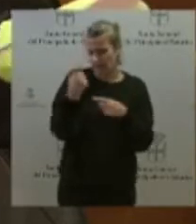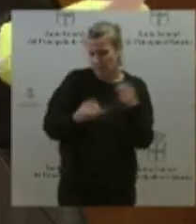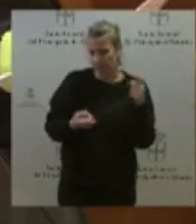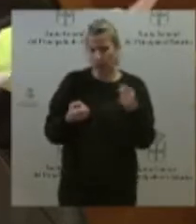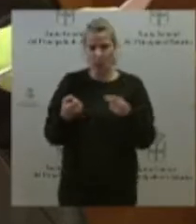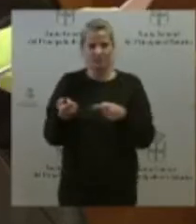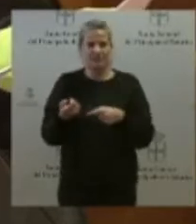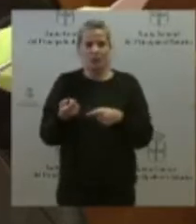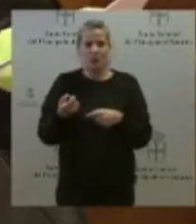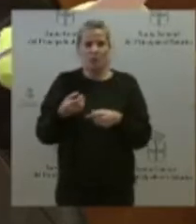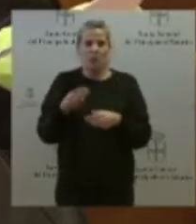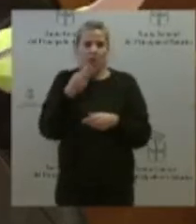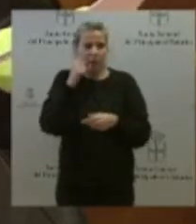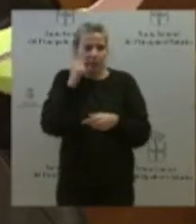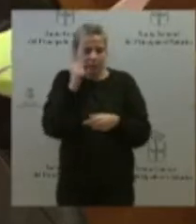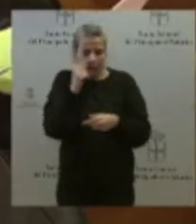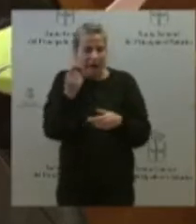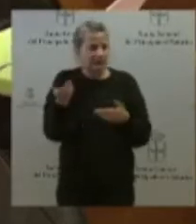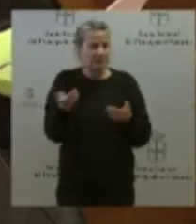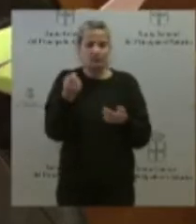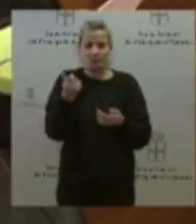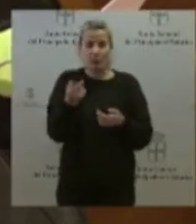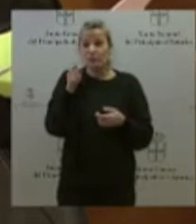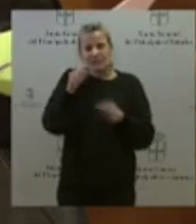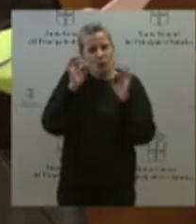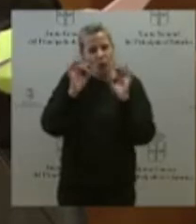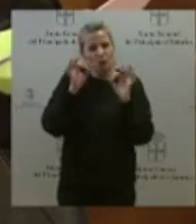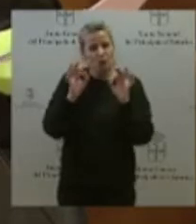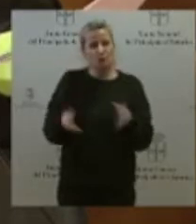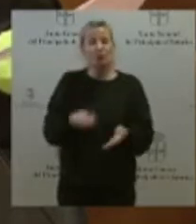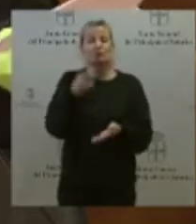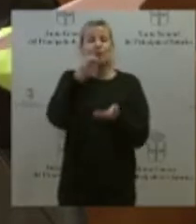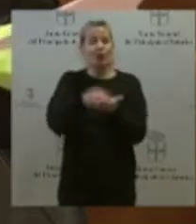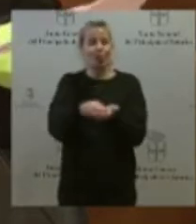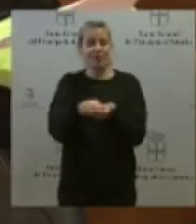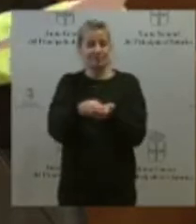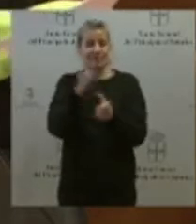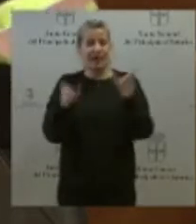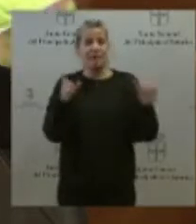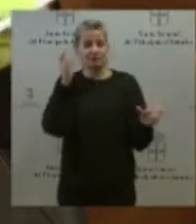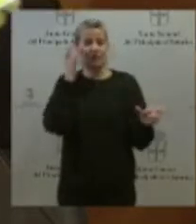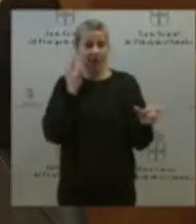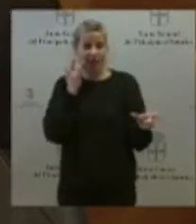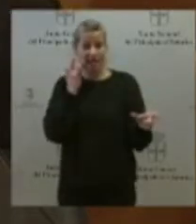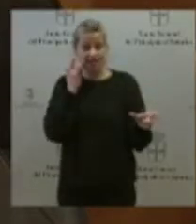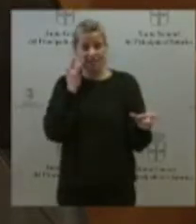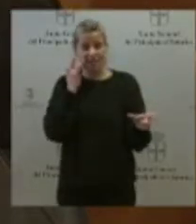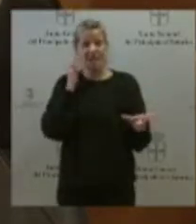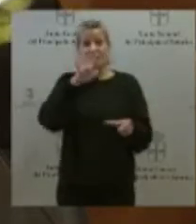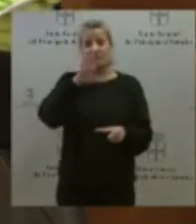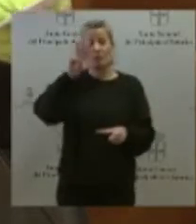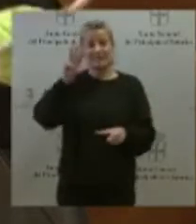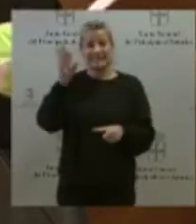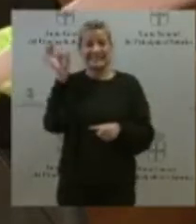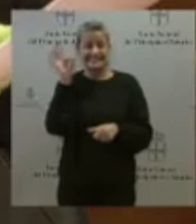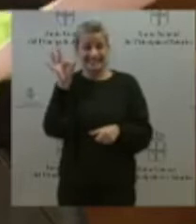12.000 trabajadoras en Asturias, uno de los sectores más precarios del país. 53 céntimos. ¿Y quién es la patronal? ASPEL, la Asociación